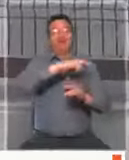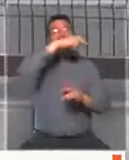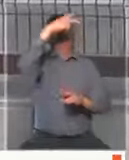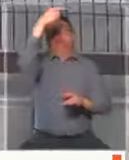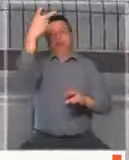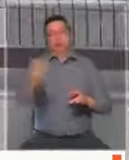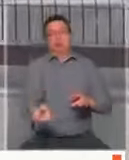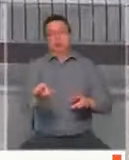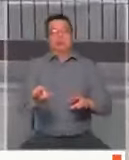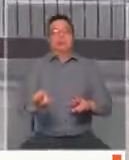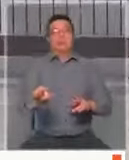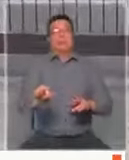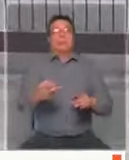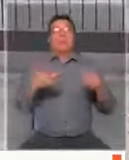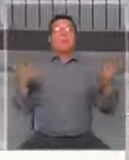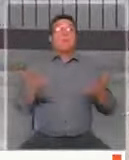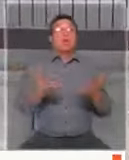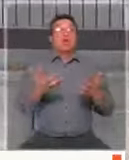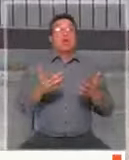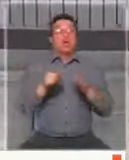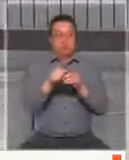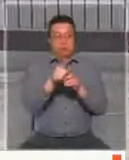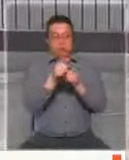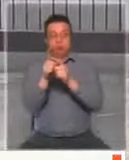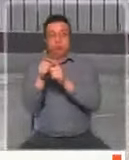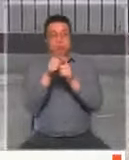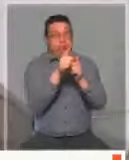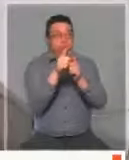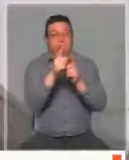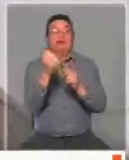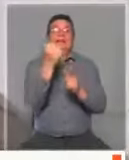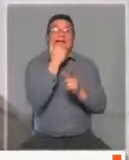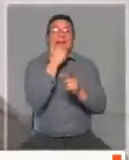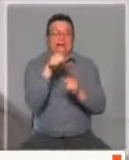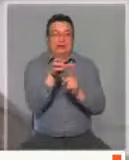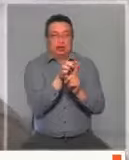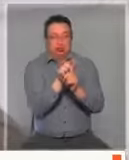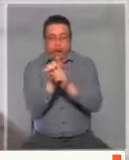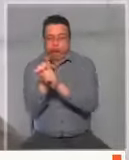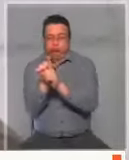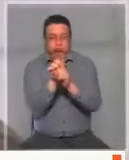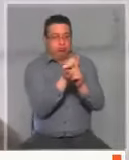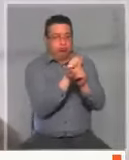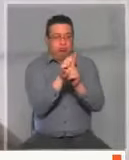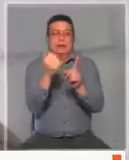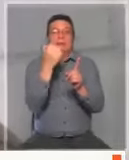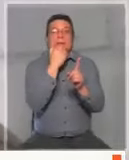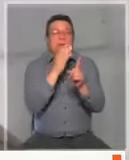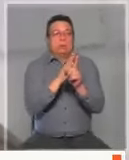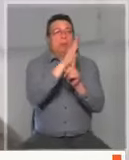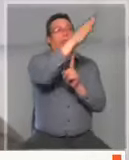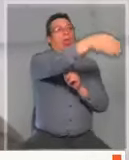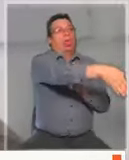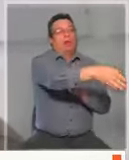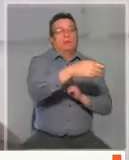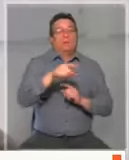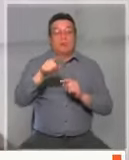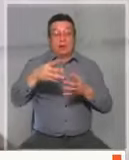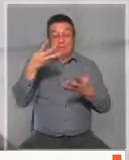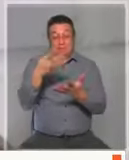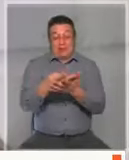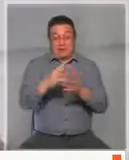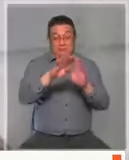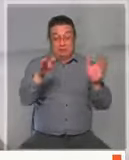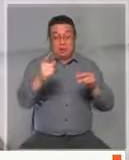Una de las hipótesis sería la dirección en la que apuntaba el cañón. Dentro de la extensión de toda la malla, más allá, es